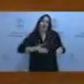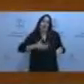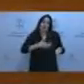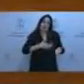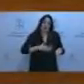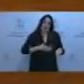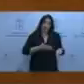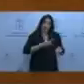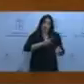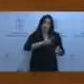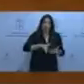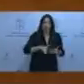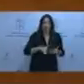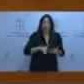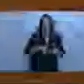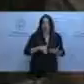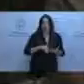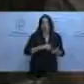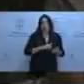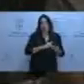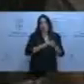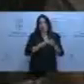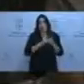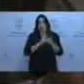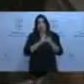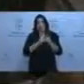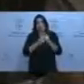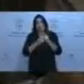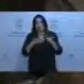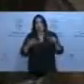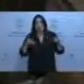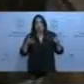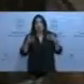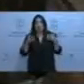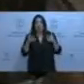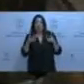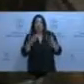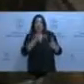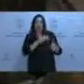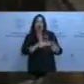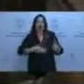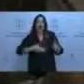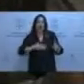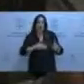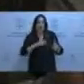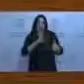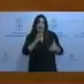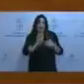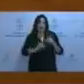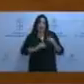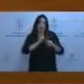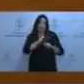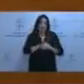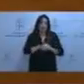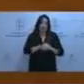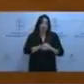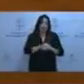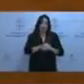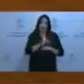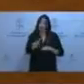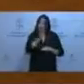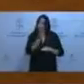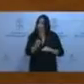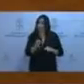va fraguando cada vez más y concretando cada vez más en ese amable incumplidor que no cumple con ni una sola de las promesas dadas a los